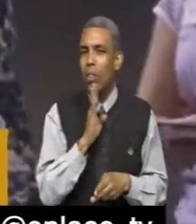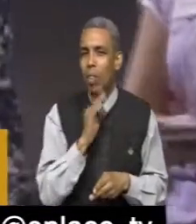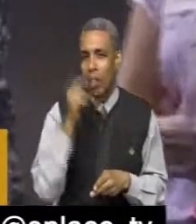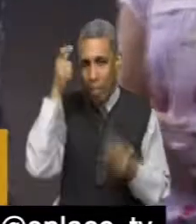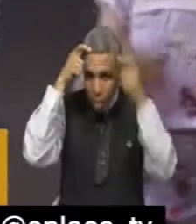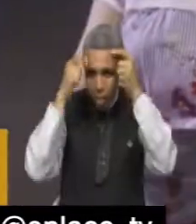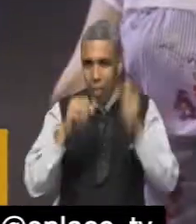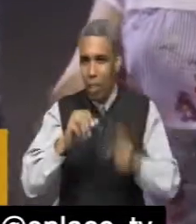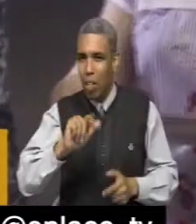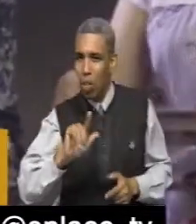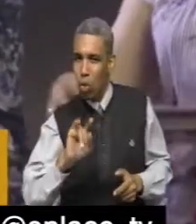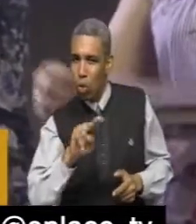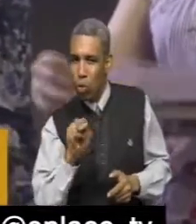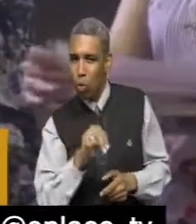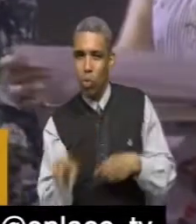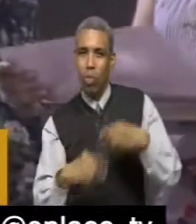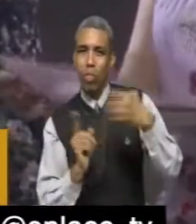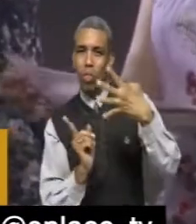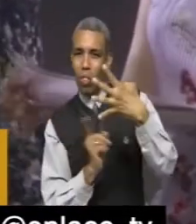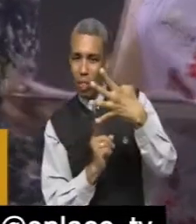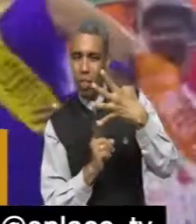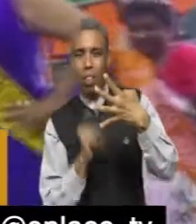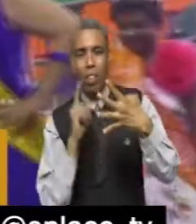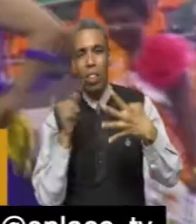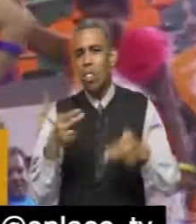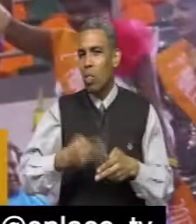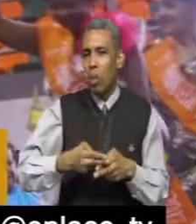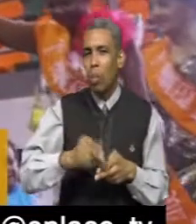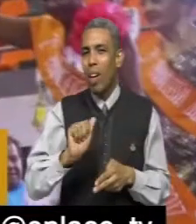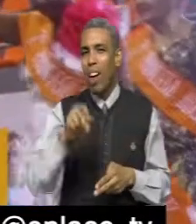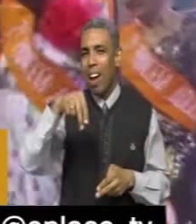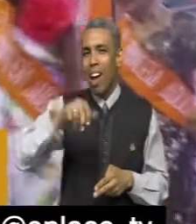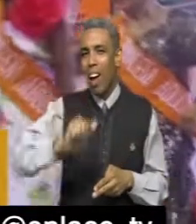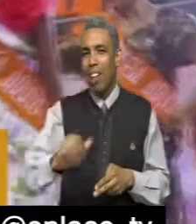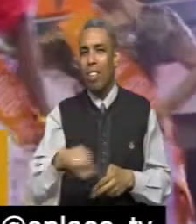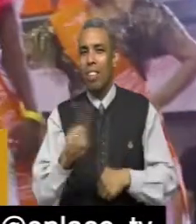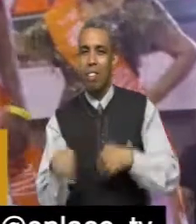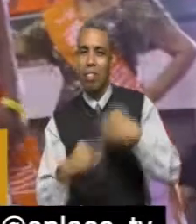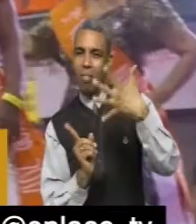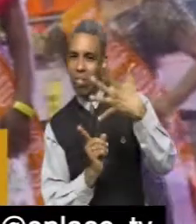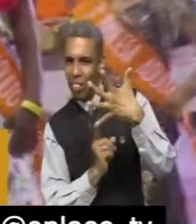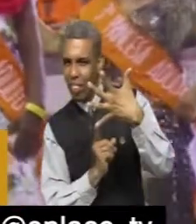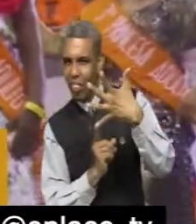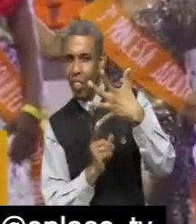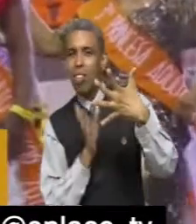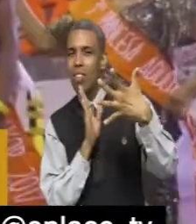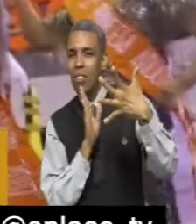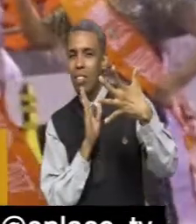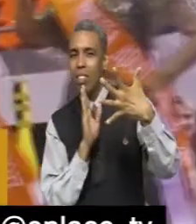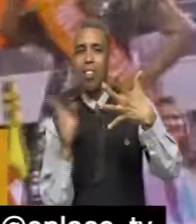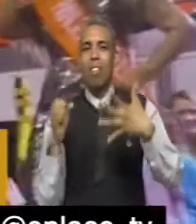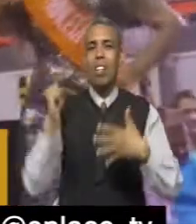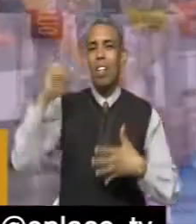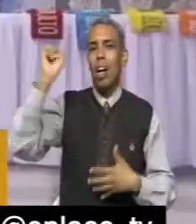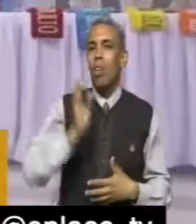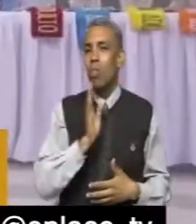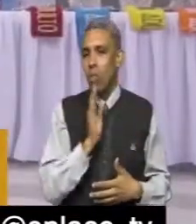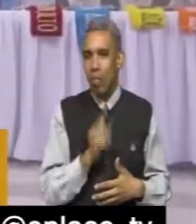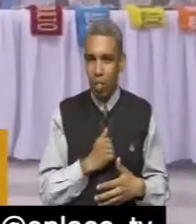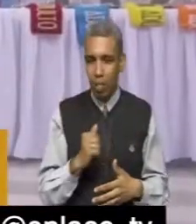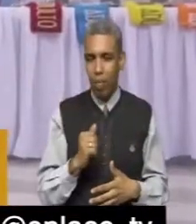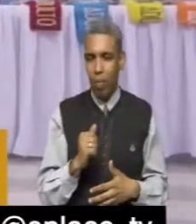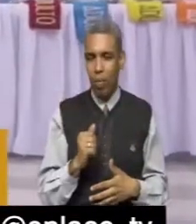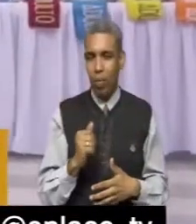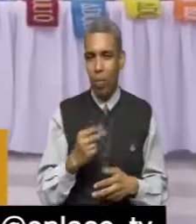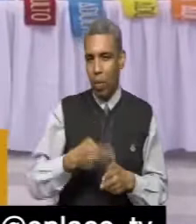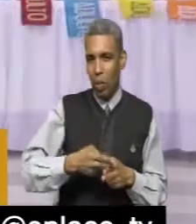Pereira. Segunda princesa Centro Vida Umbral, Ana Julia Romero. Y tercera princesa fue para el Centro Vida de Manos